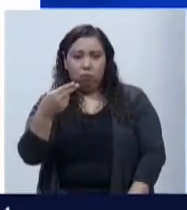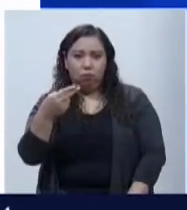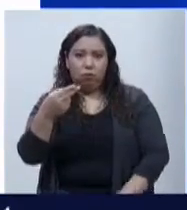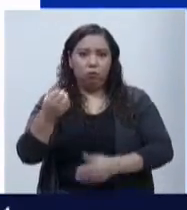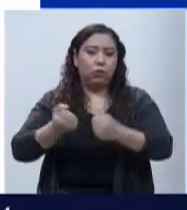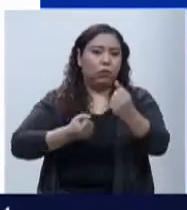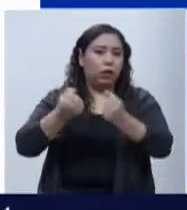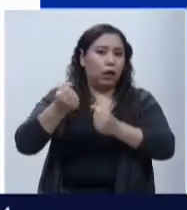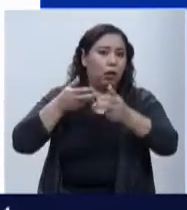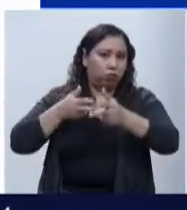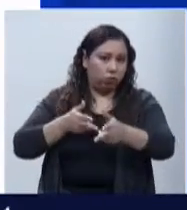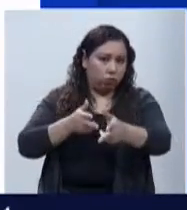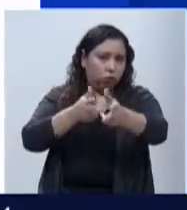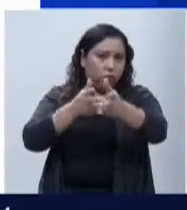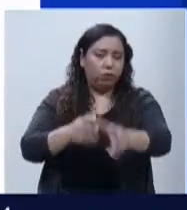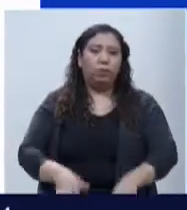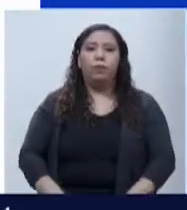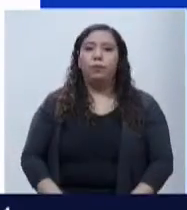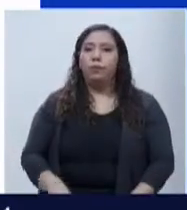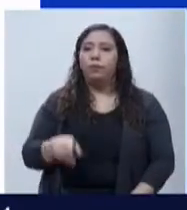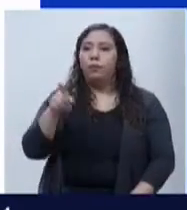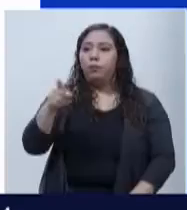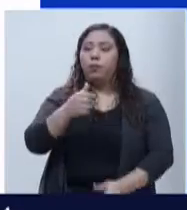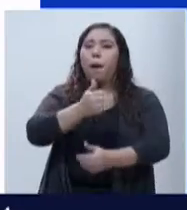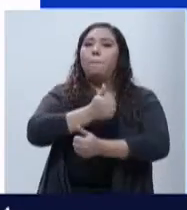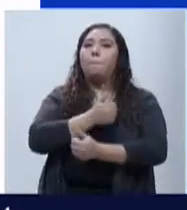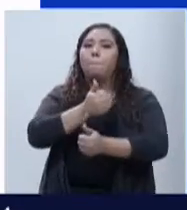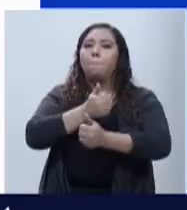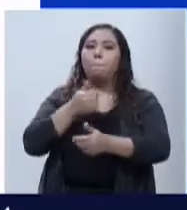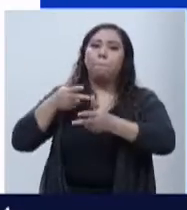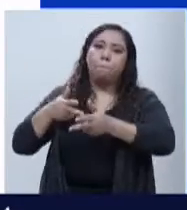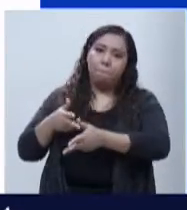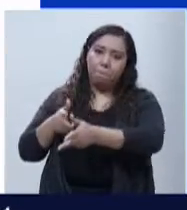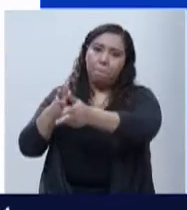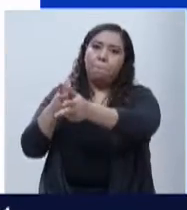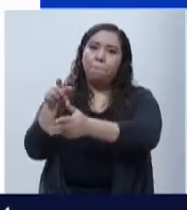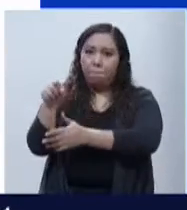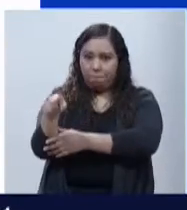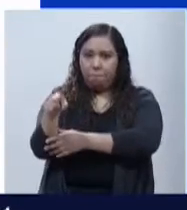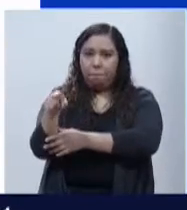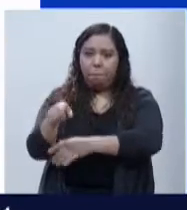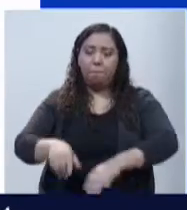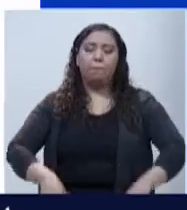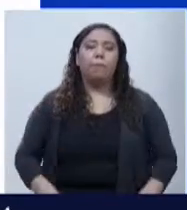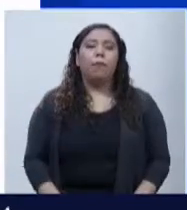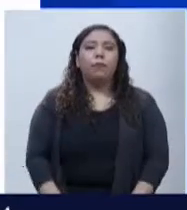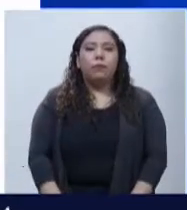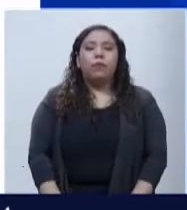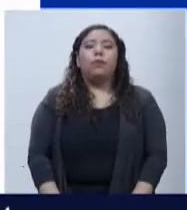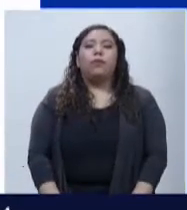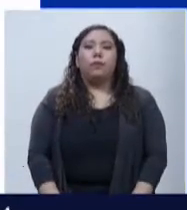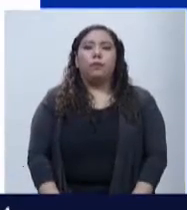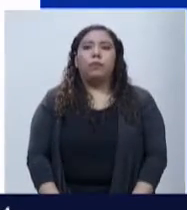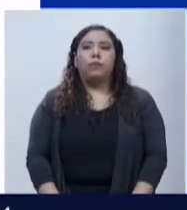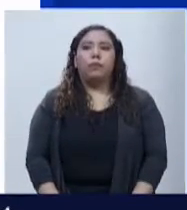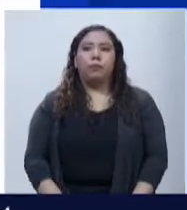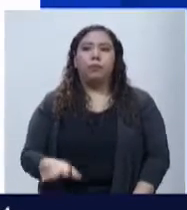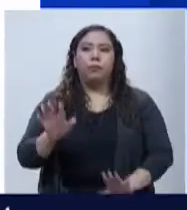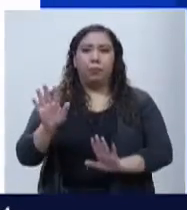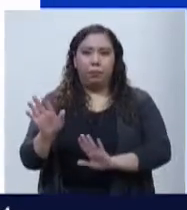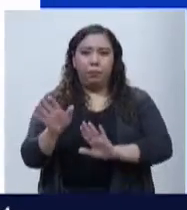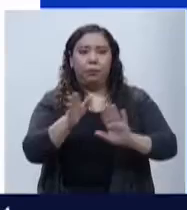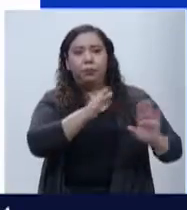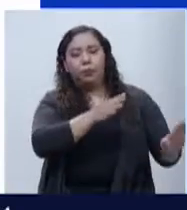de el sistema vehicular y el campo de parada marte a través también del sistema vehicular en el resto de los sitios de